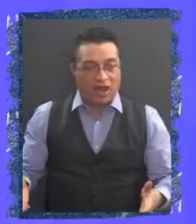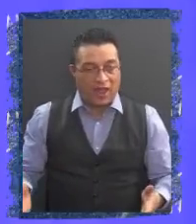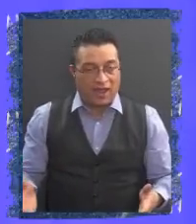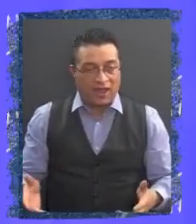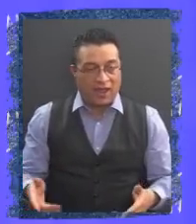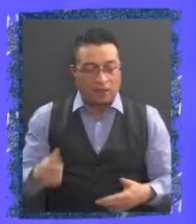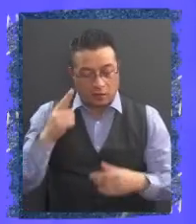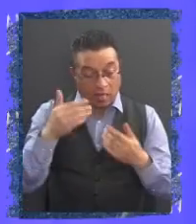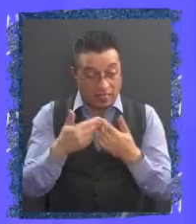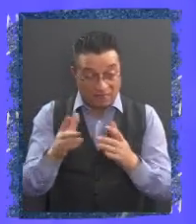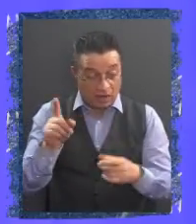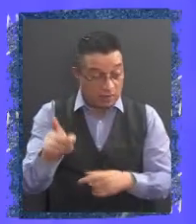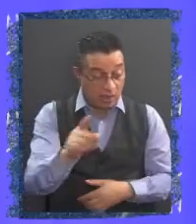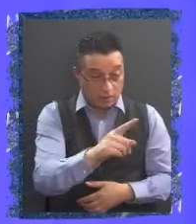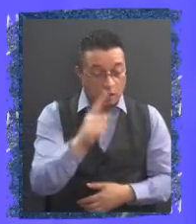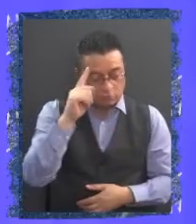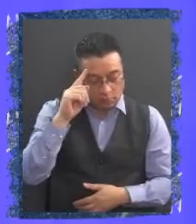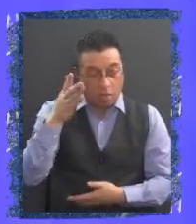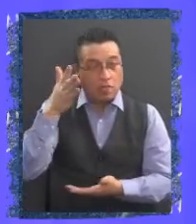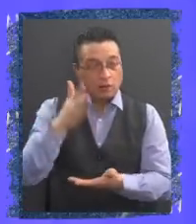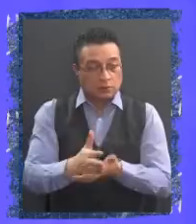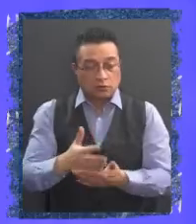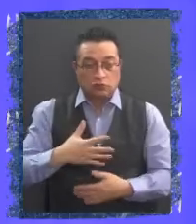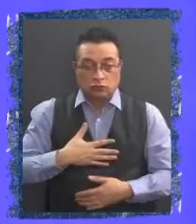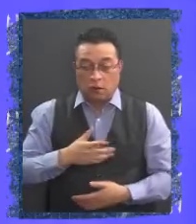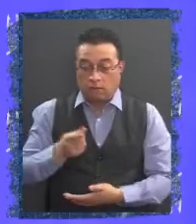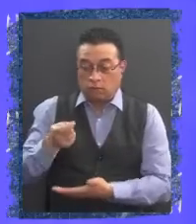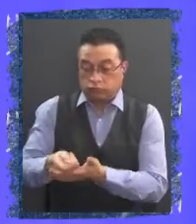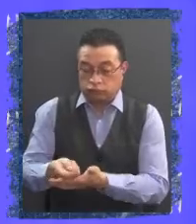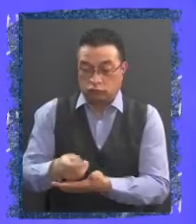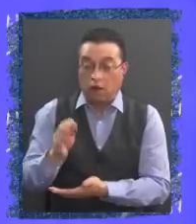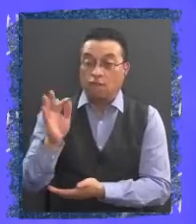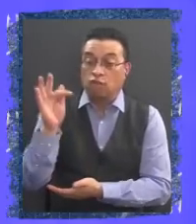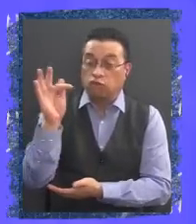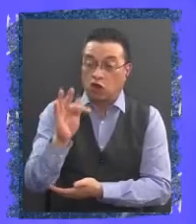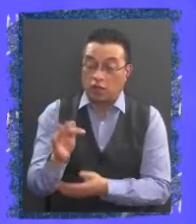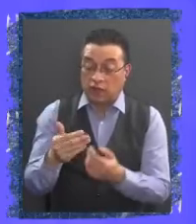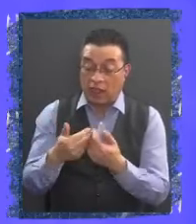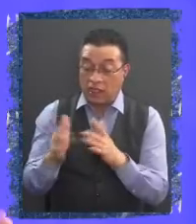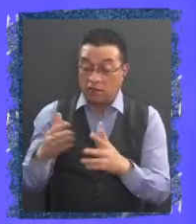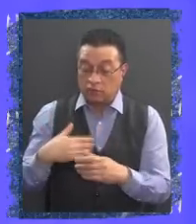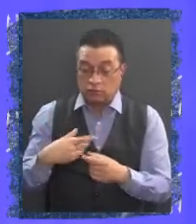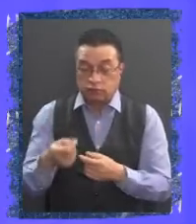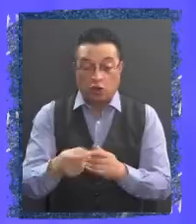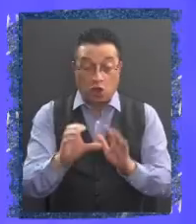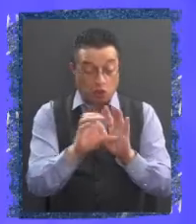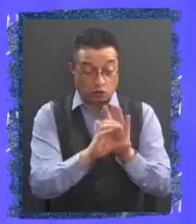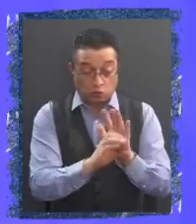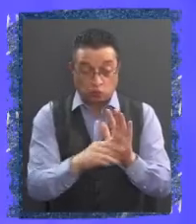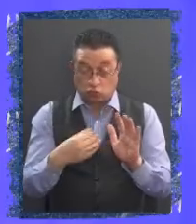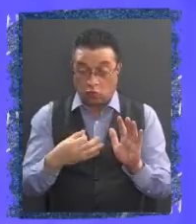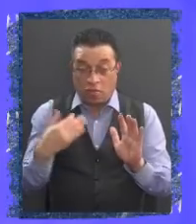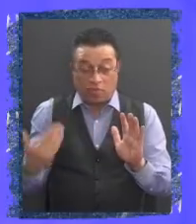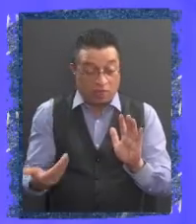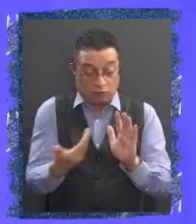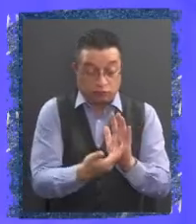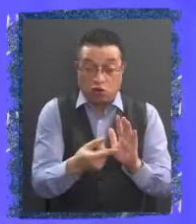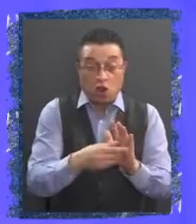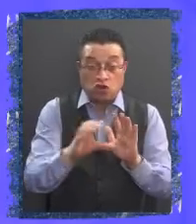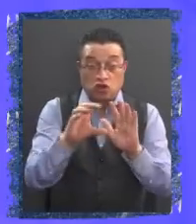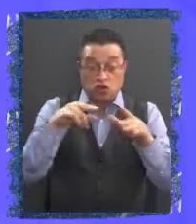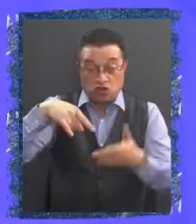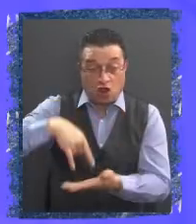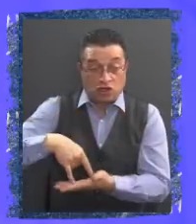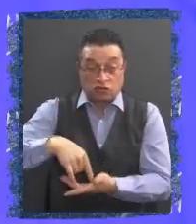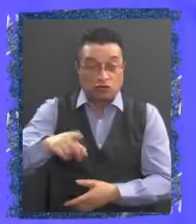de esas libertades está la decisión de poder ir a comprar un bono FONASA Libre Elección. No está la Constitución para traspasarle esto al Congreso y que